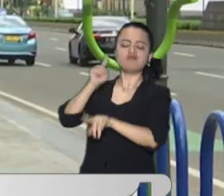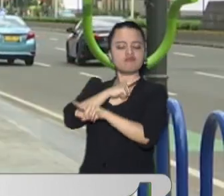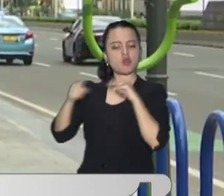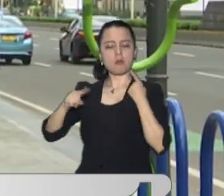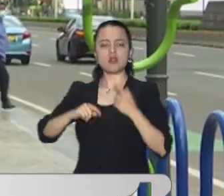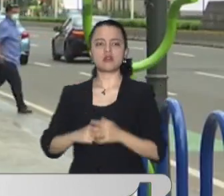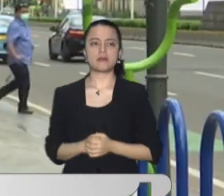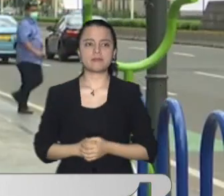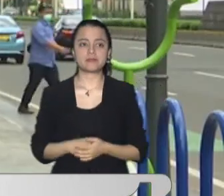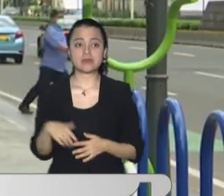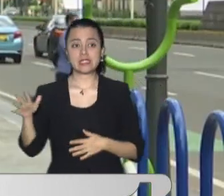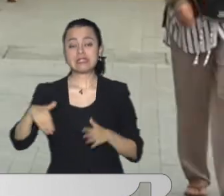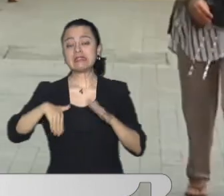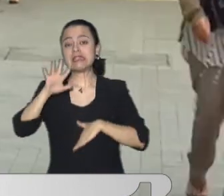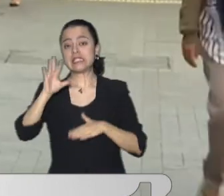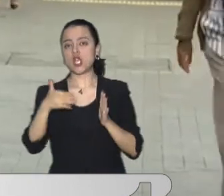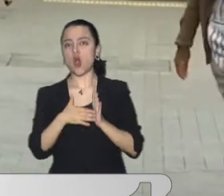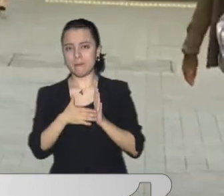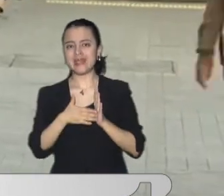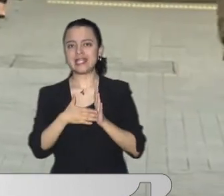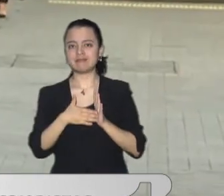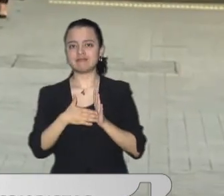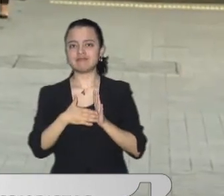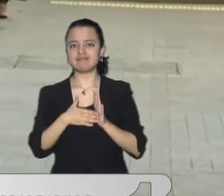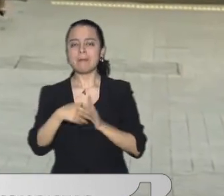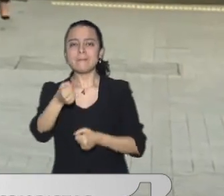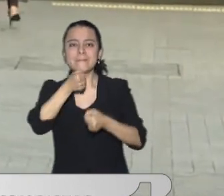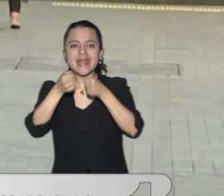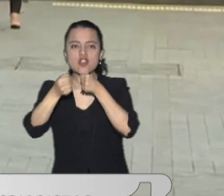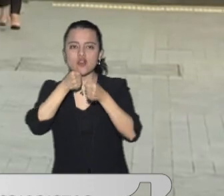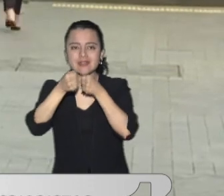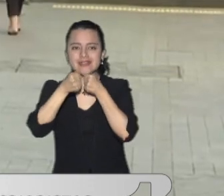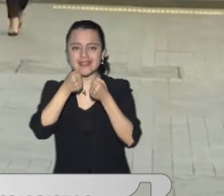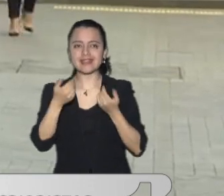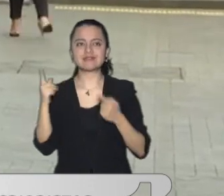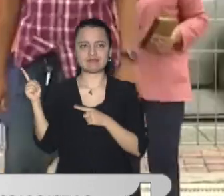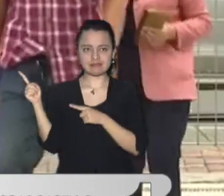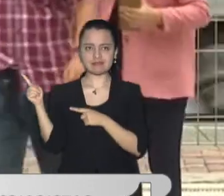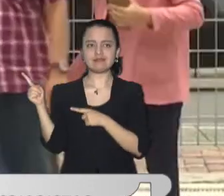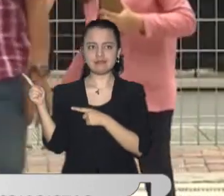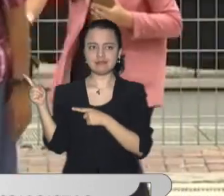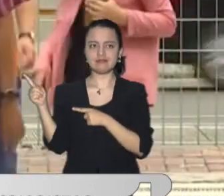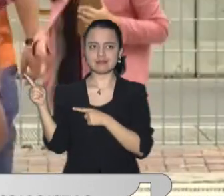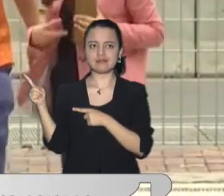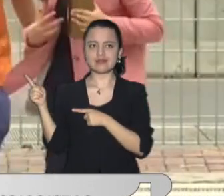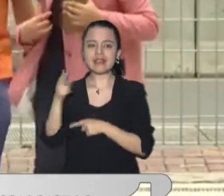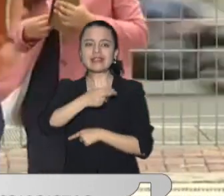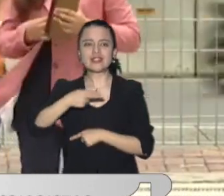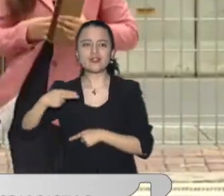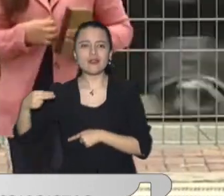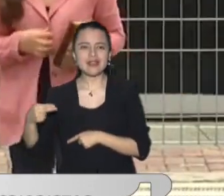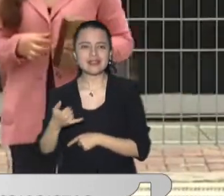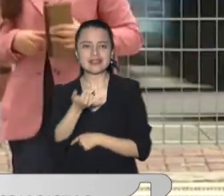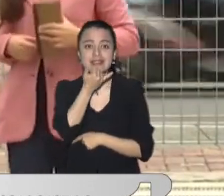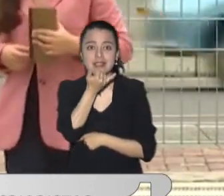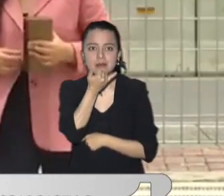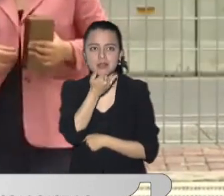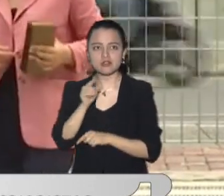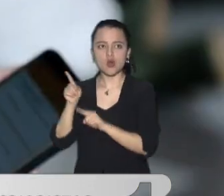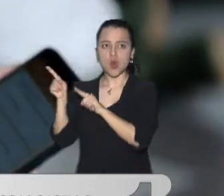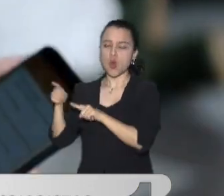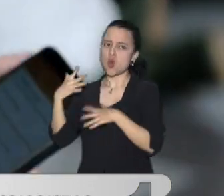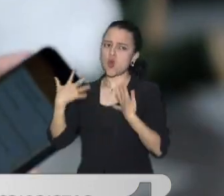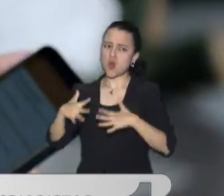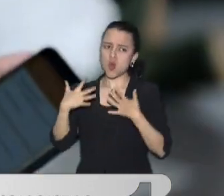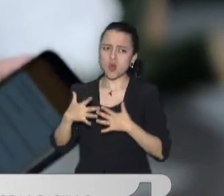Unos 5.000 periodistas de Indonesia comenzarán a recibir la vacuna contra el coronavirus en agradecimiento por su labor